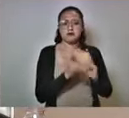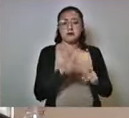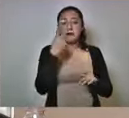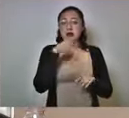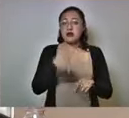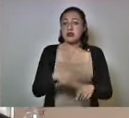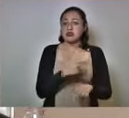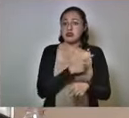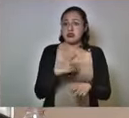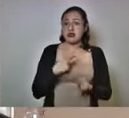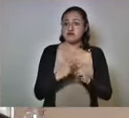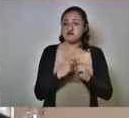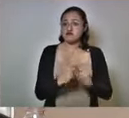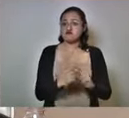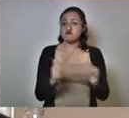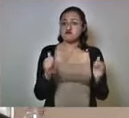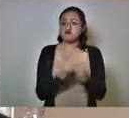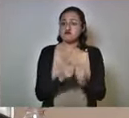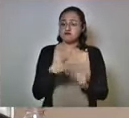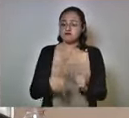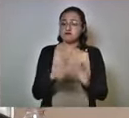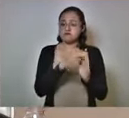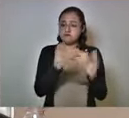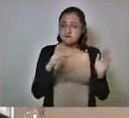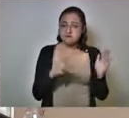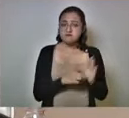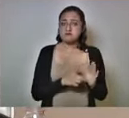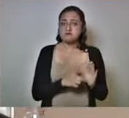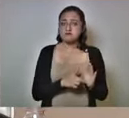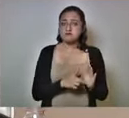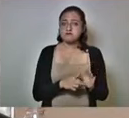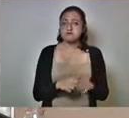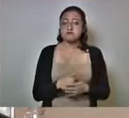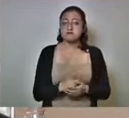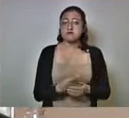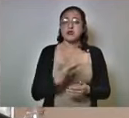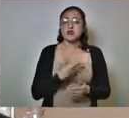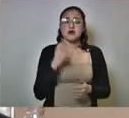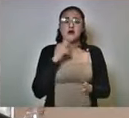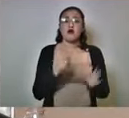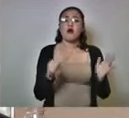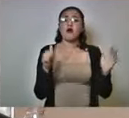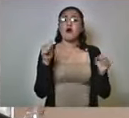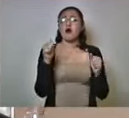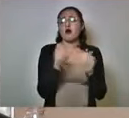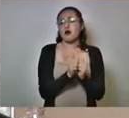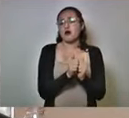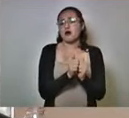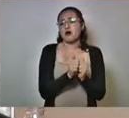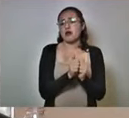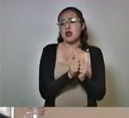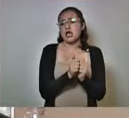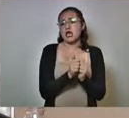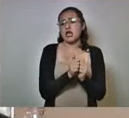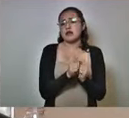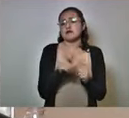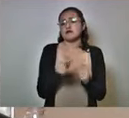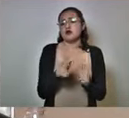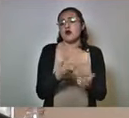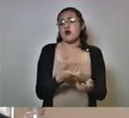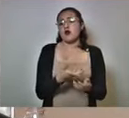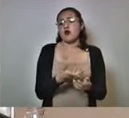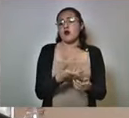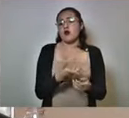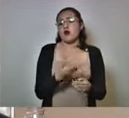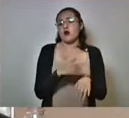cumpla los decretos de las medidas que tienen que ver con la disciplinación